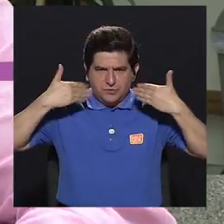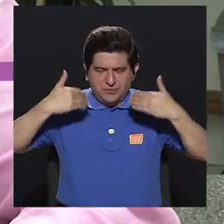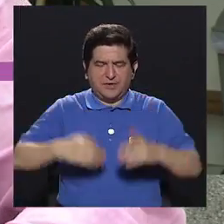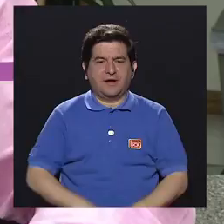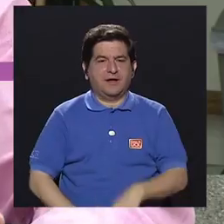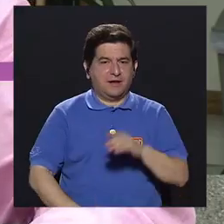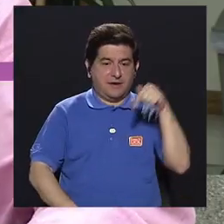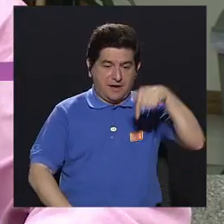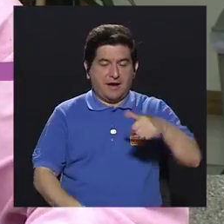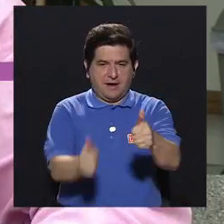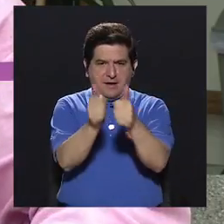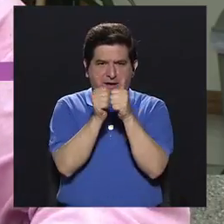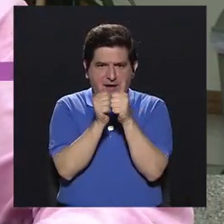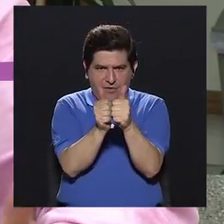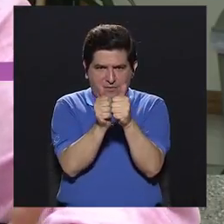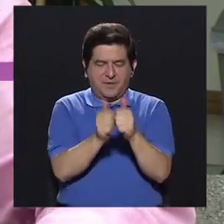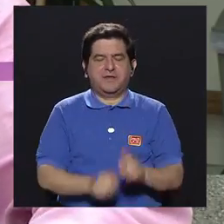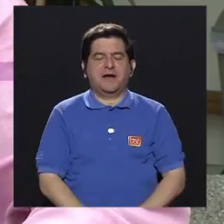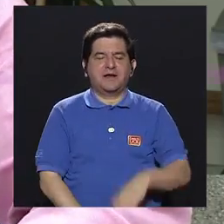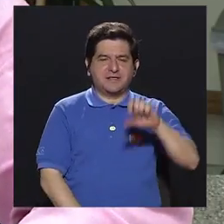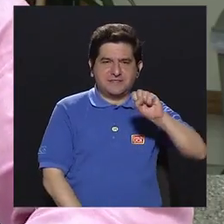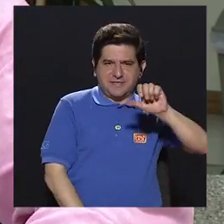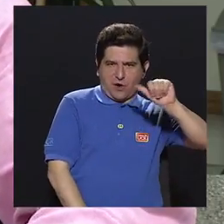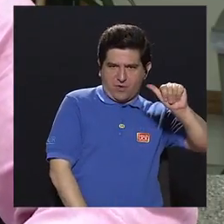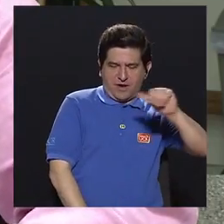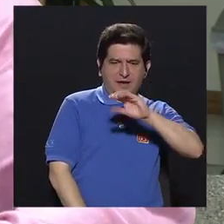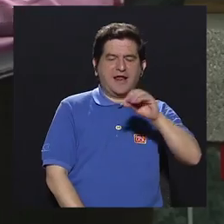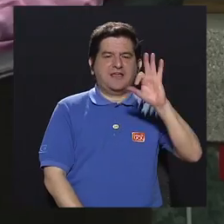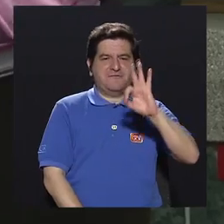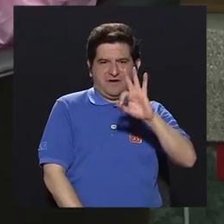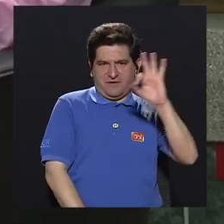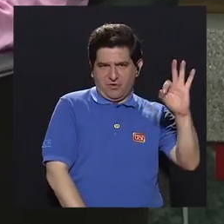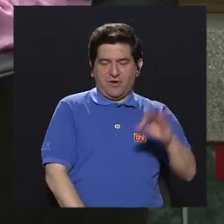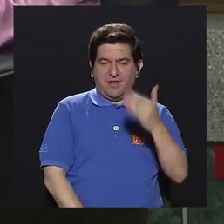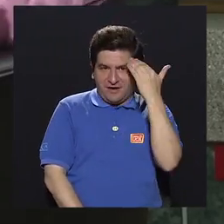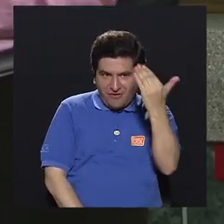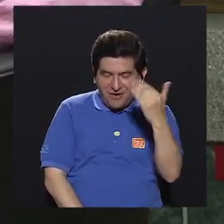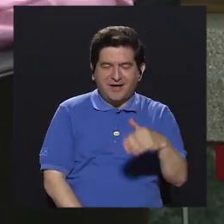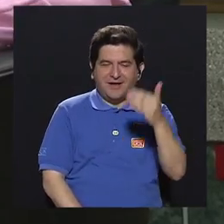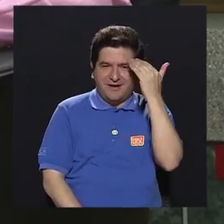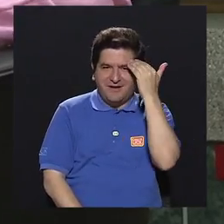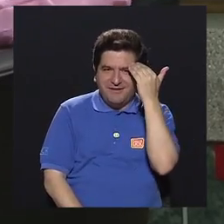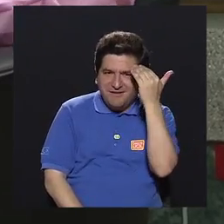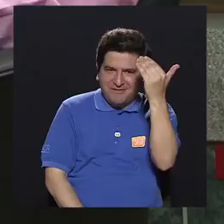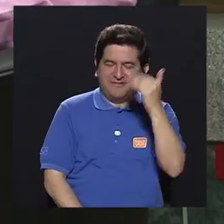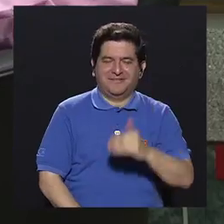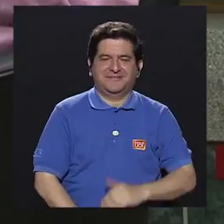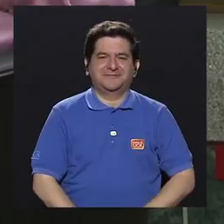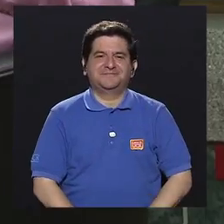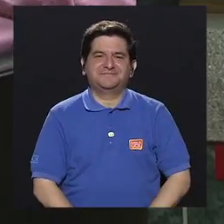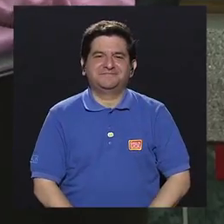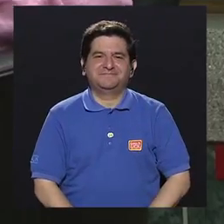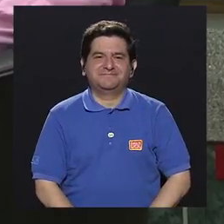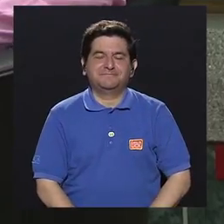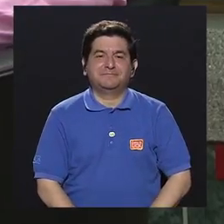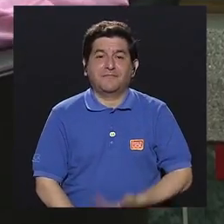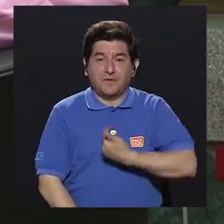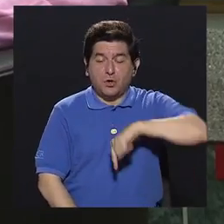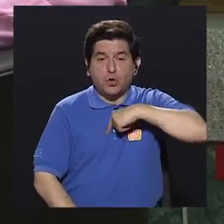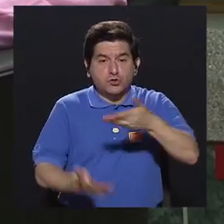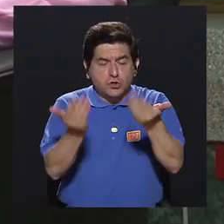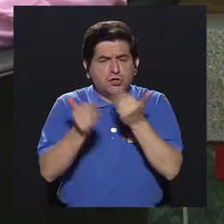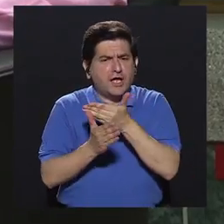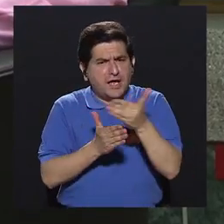Tropicales y les vamos a estar acompañando su servidor, Saúl Aguilar y Fabiola Fernández. Hola, Fabiola. Hola, Saúl.